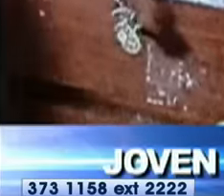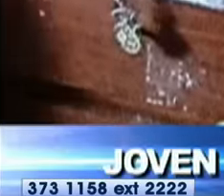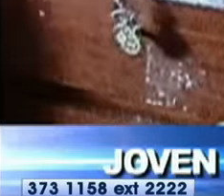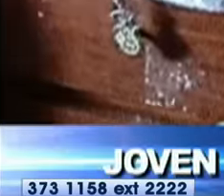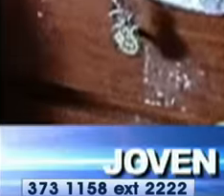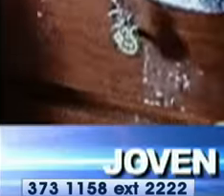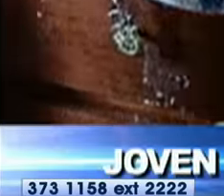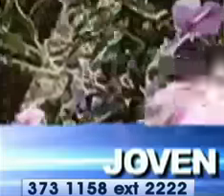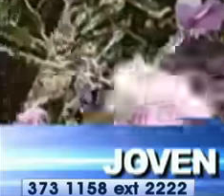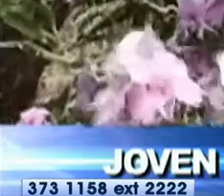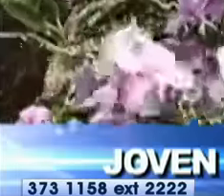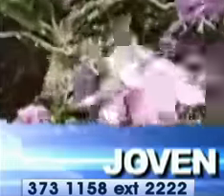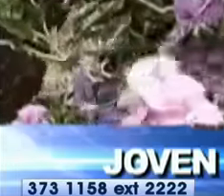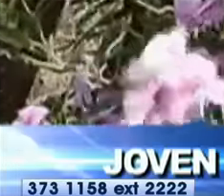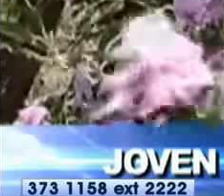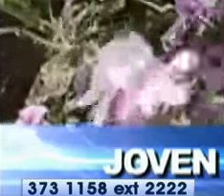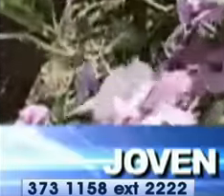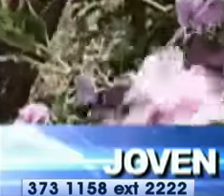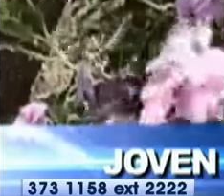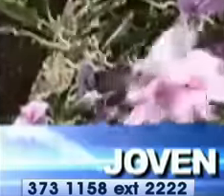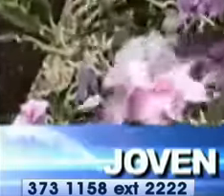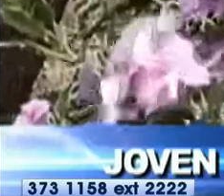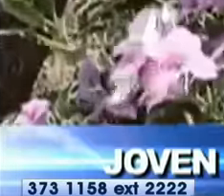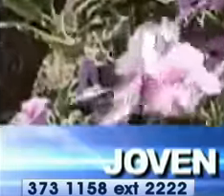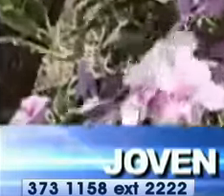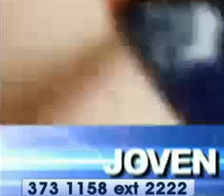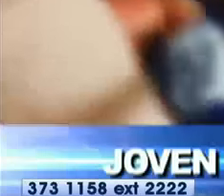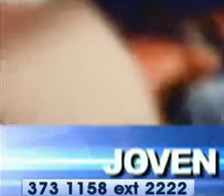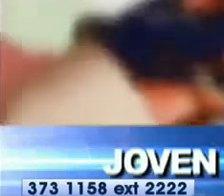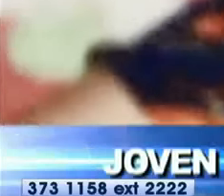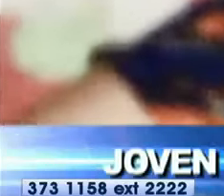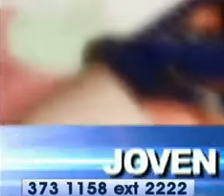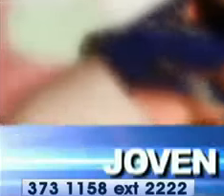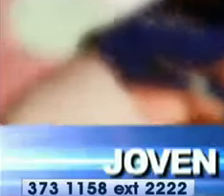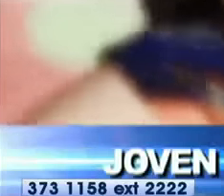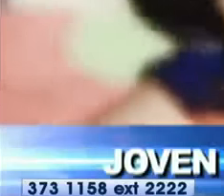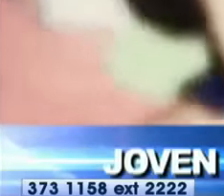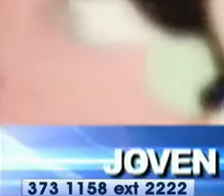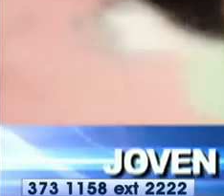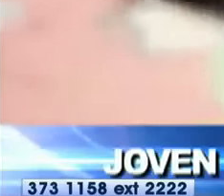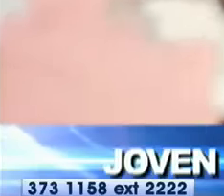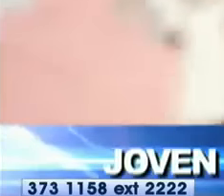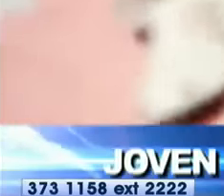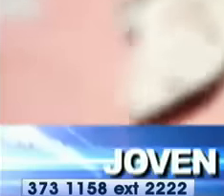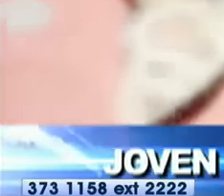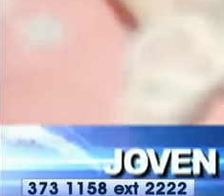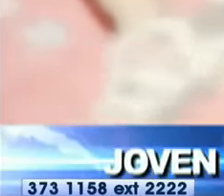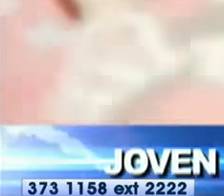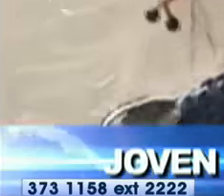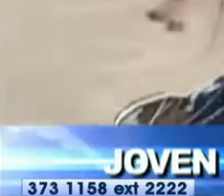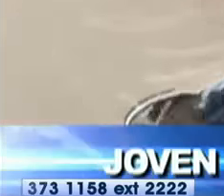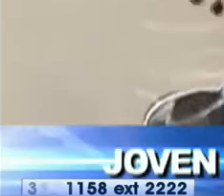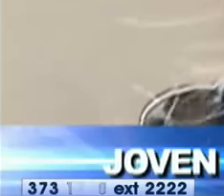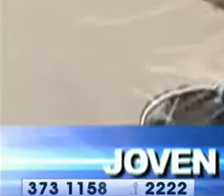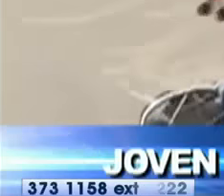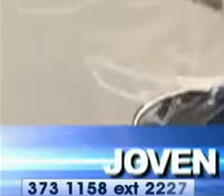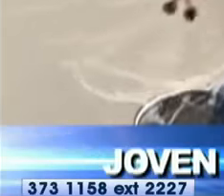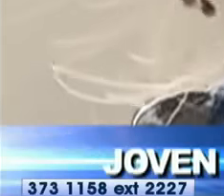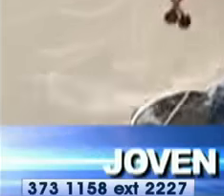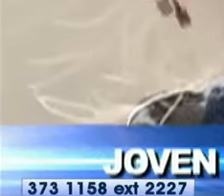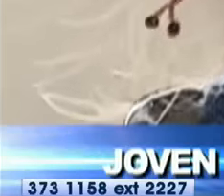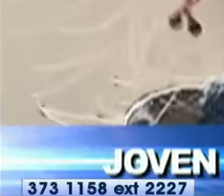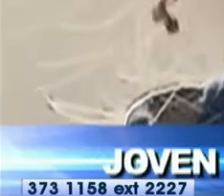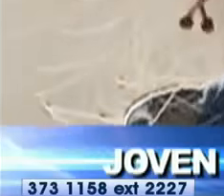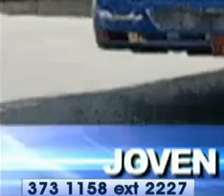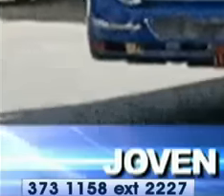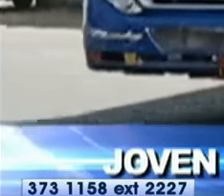Habría sido violada al interior de un bus en la provincia de Santa Elena. Ella acusa al oficial del mismo y asegura que aún no ha